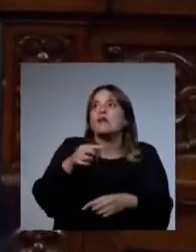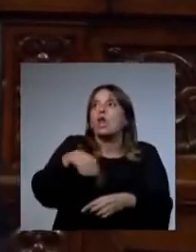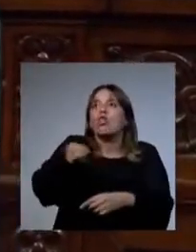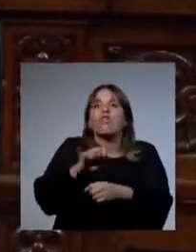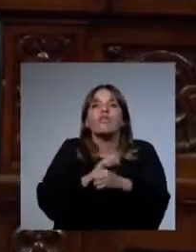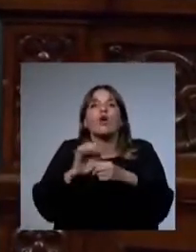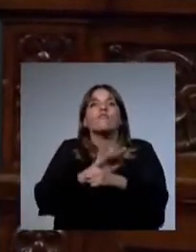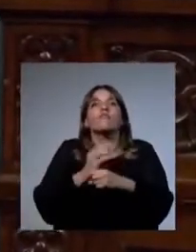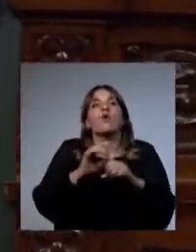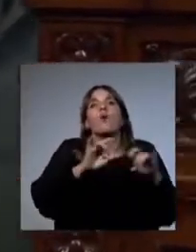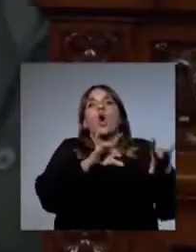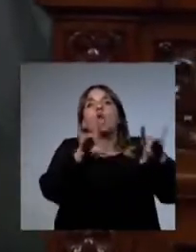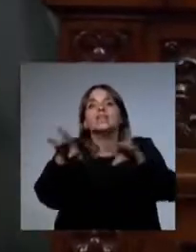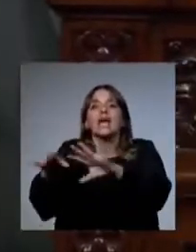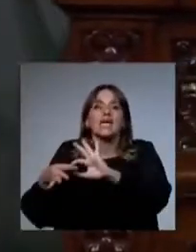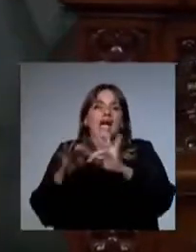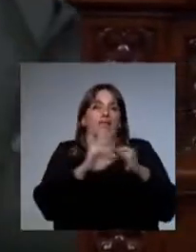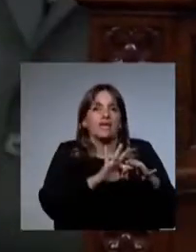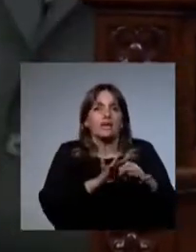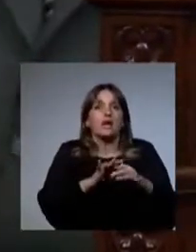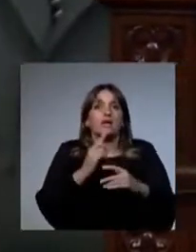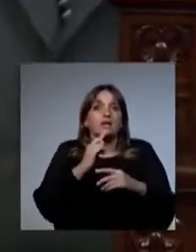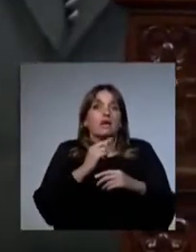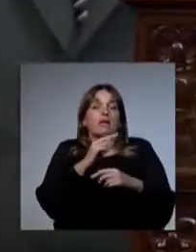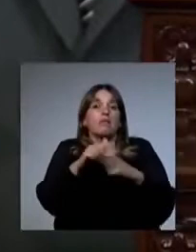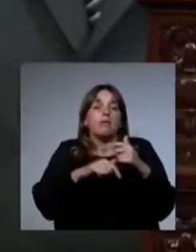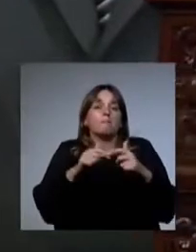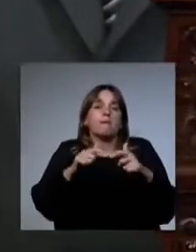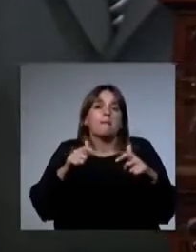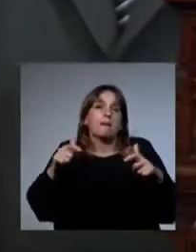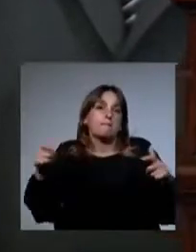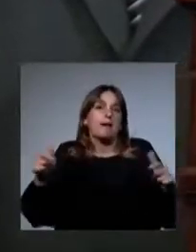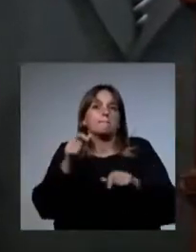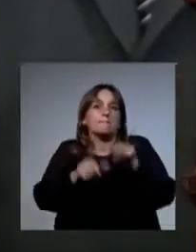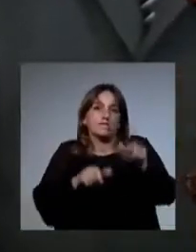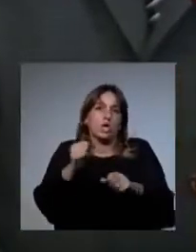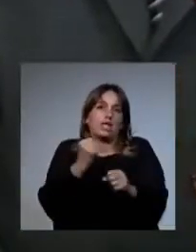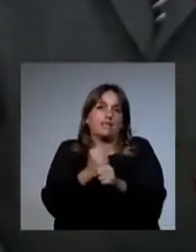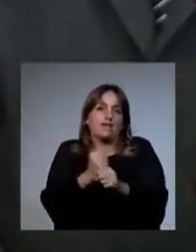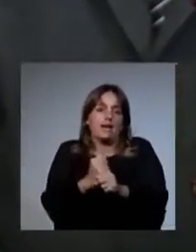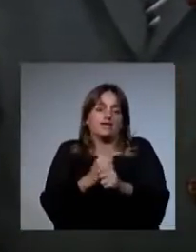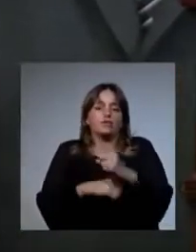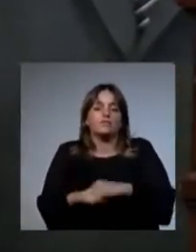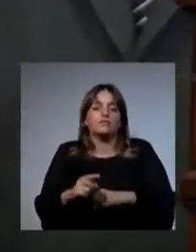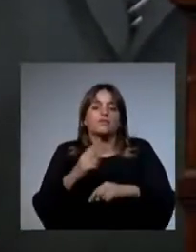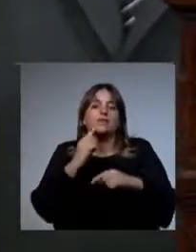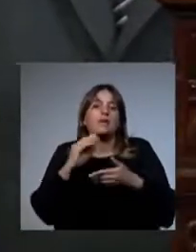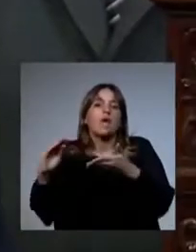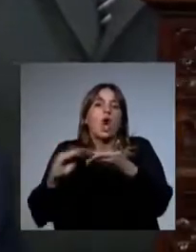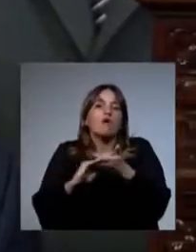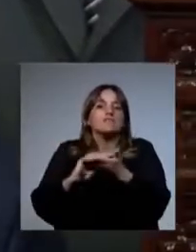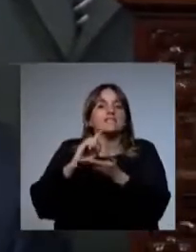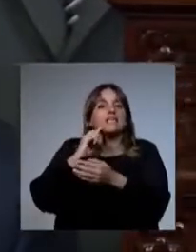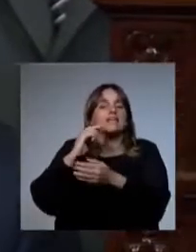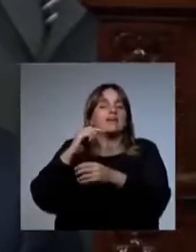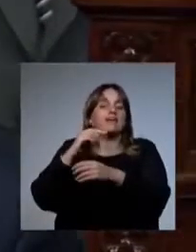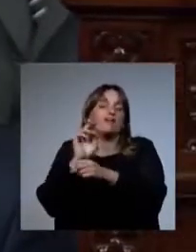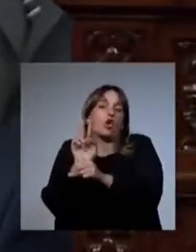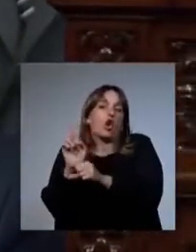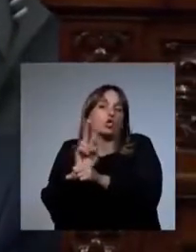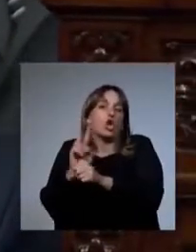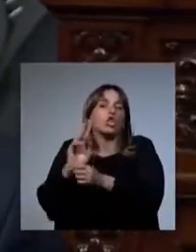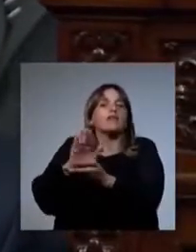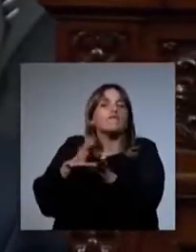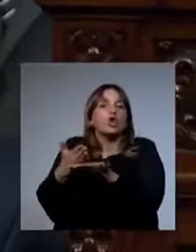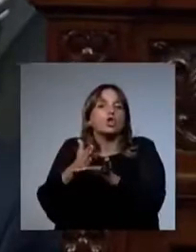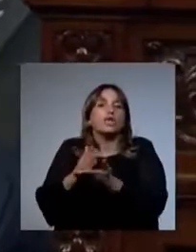y que se fueron agregando a medida que era necesario. el Departamento de Vigilancia de Fronteras desarrolló